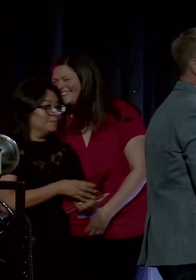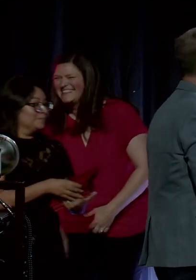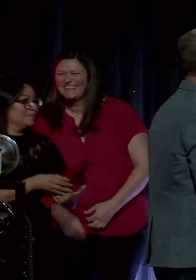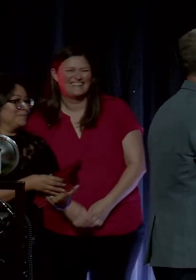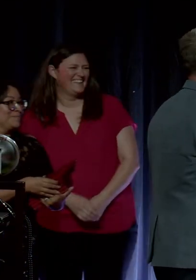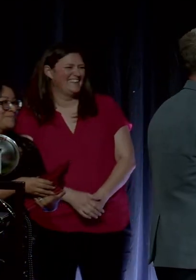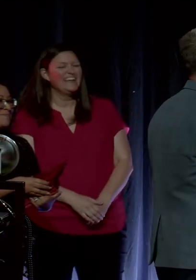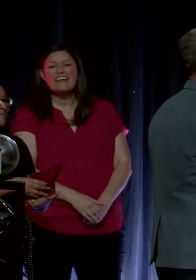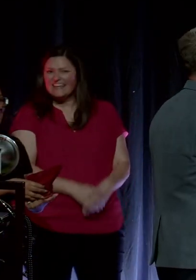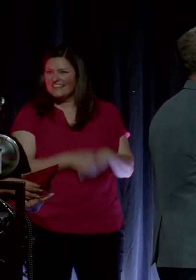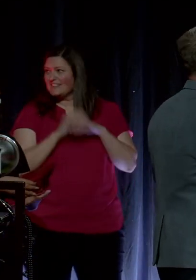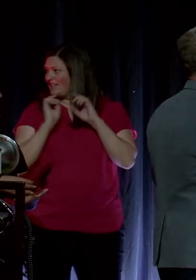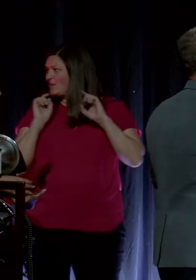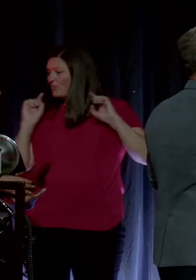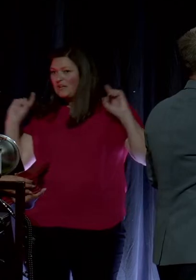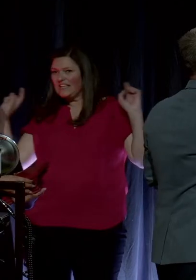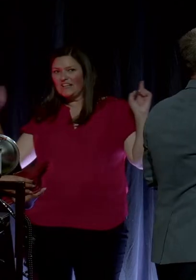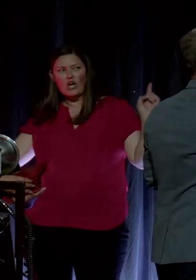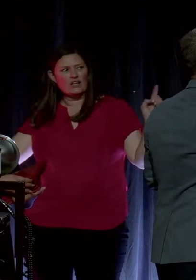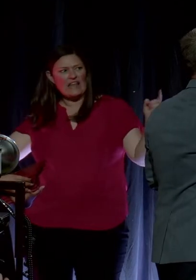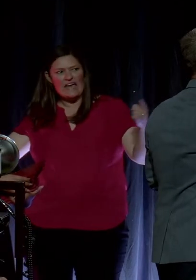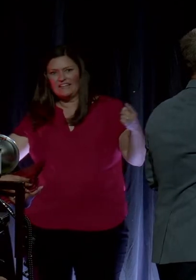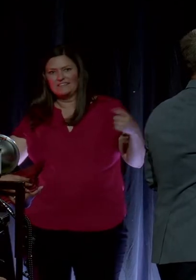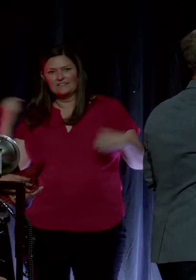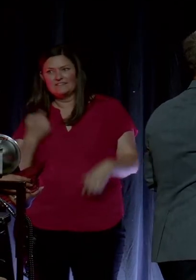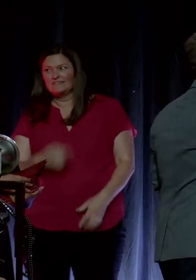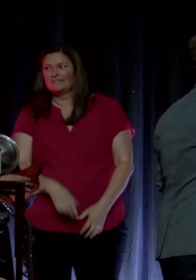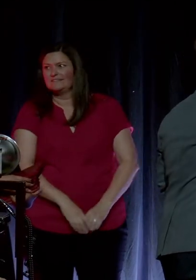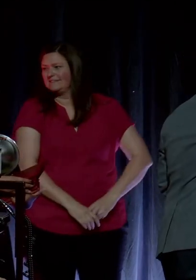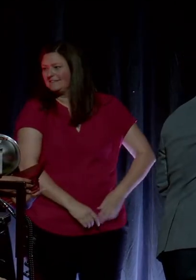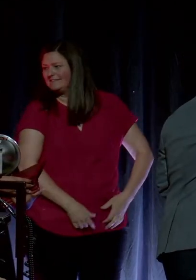Alyssa Rios.